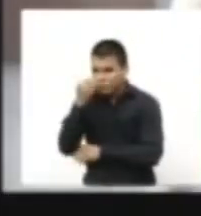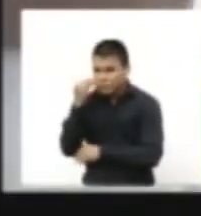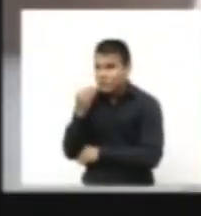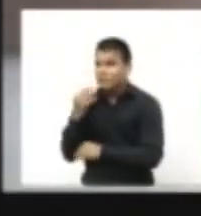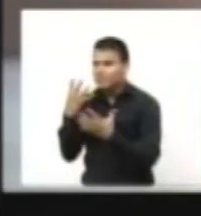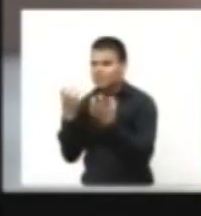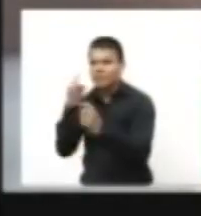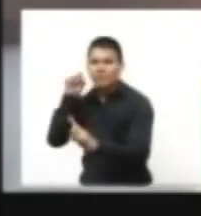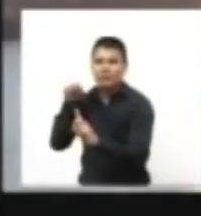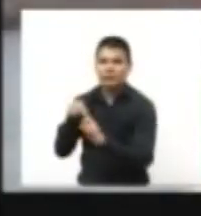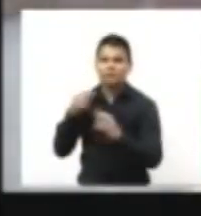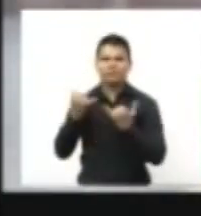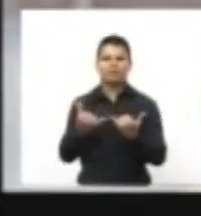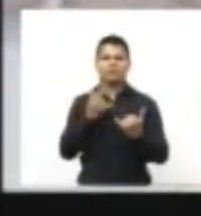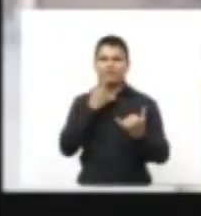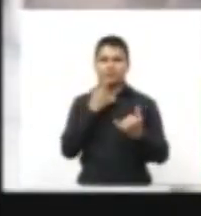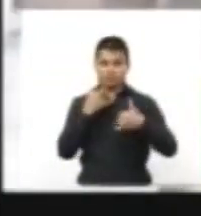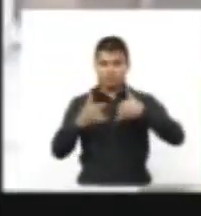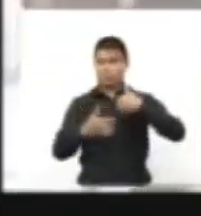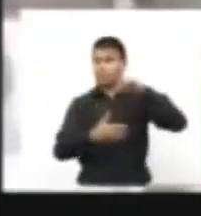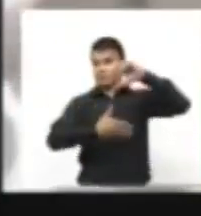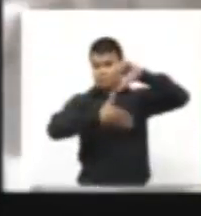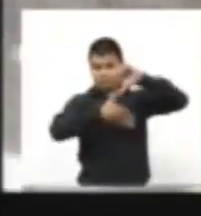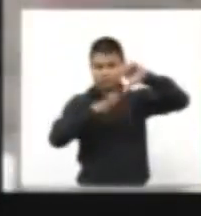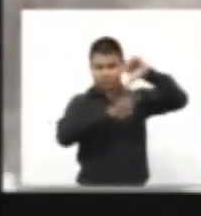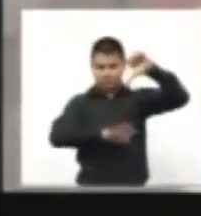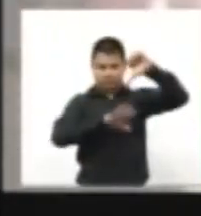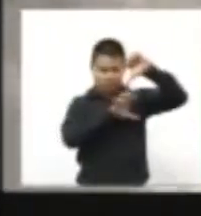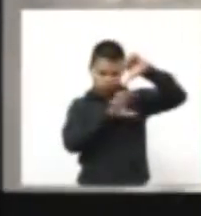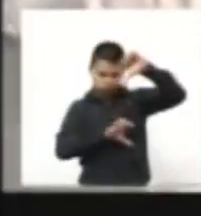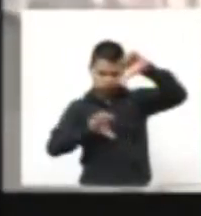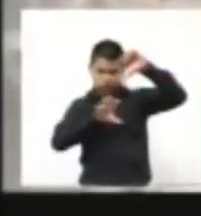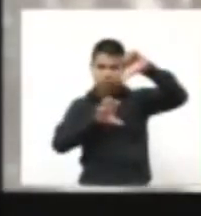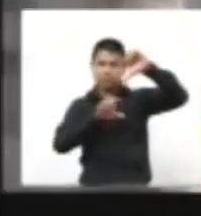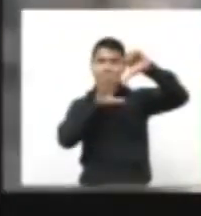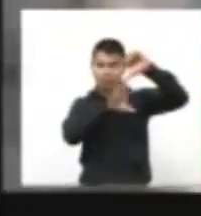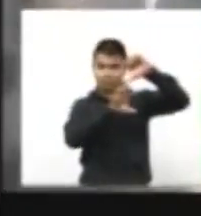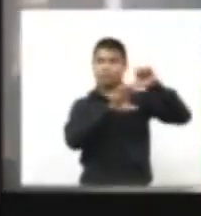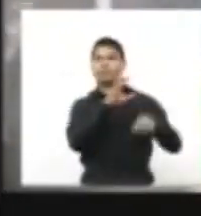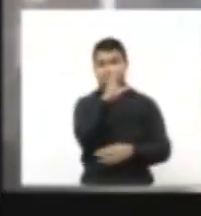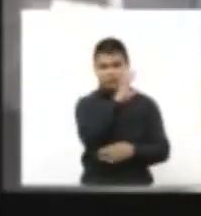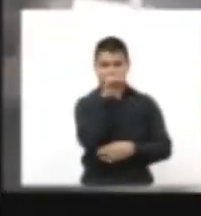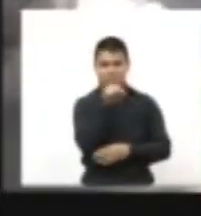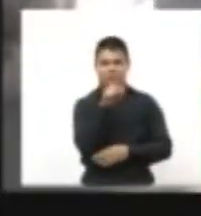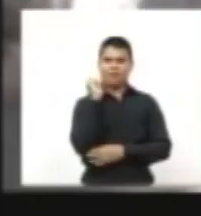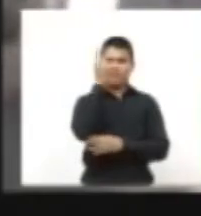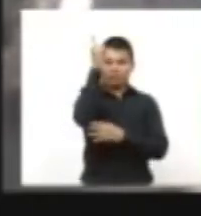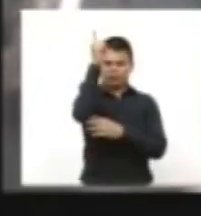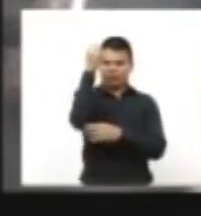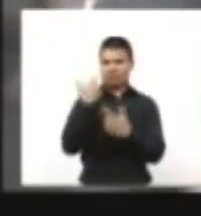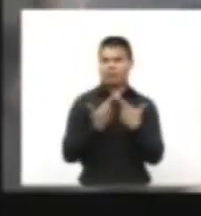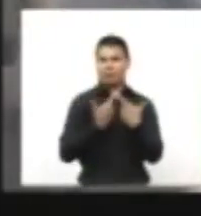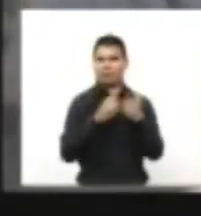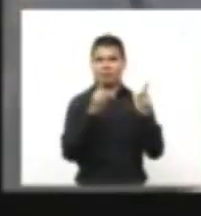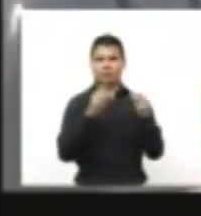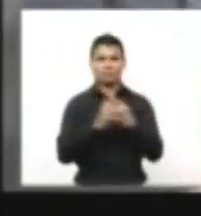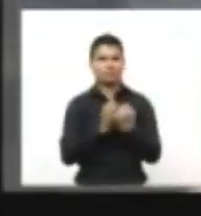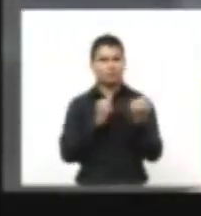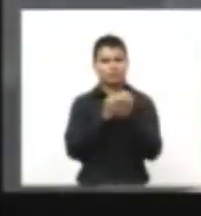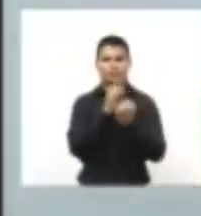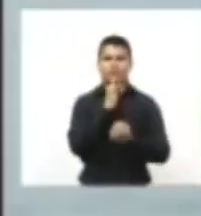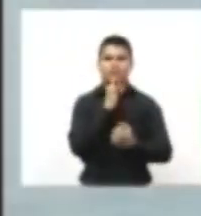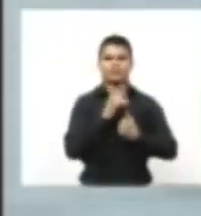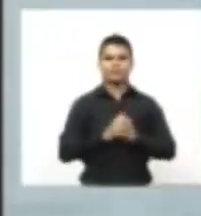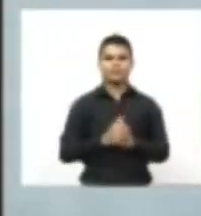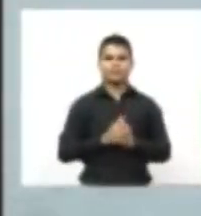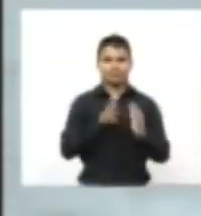en esta zona del continente son pocos los países, como Colombia, que mantienen una política neoliberal. Pilar Bustamante, Las